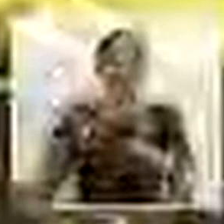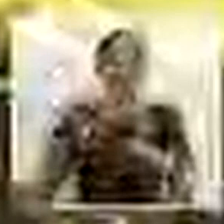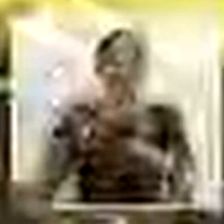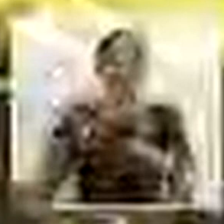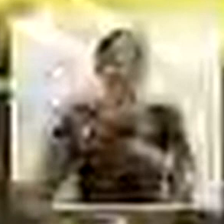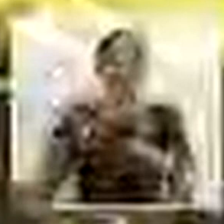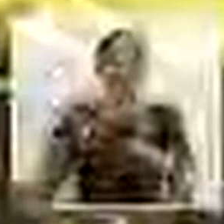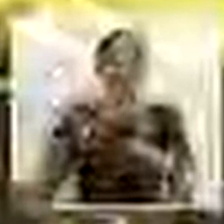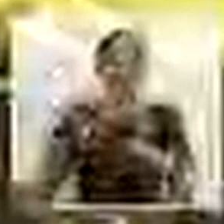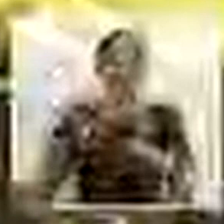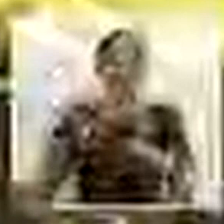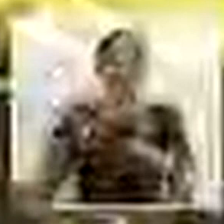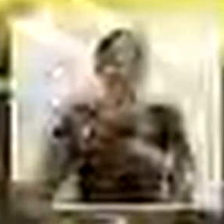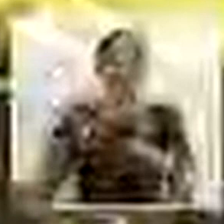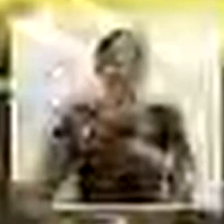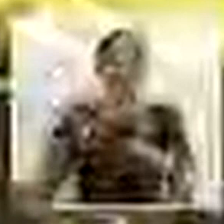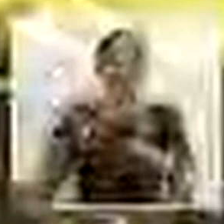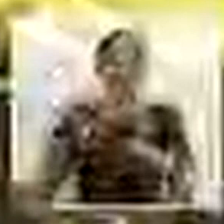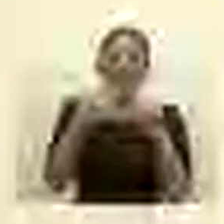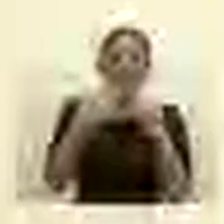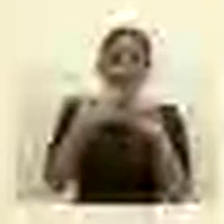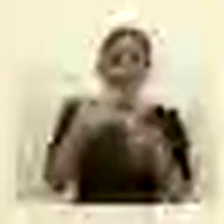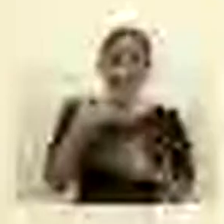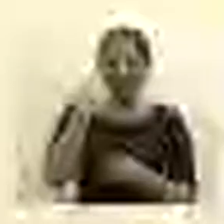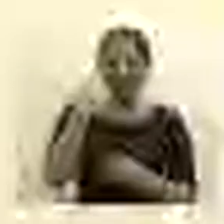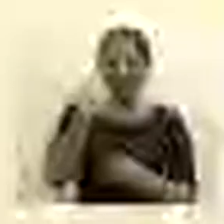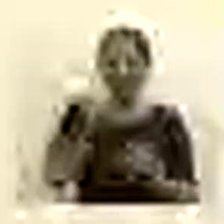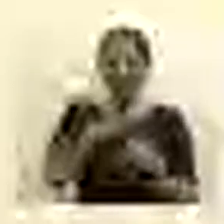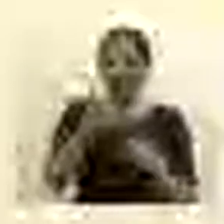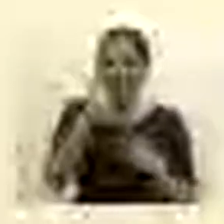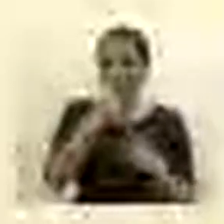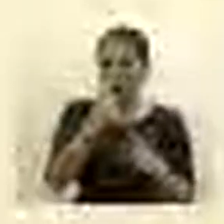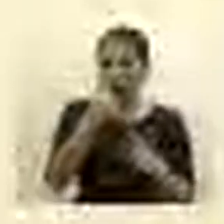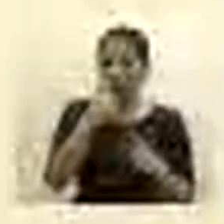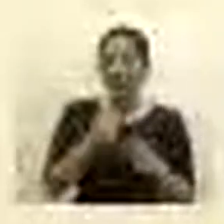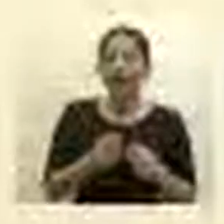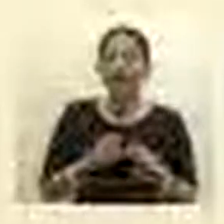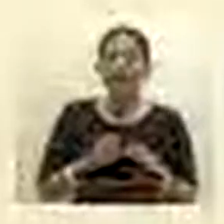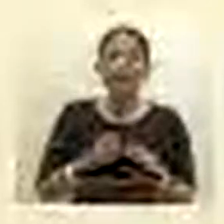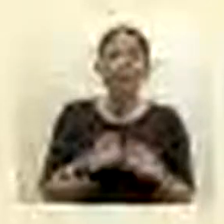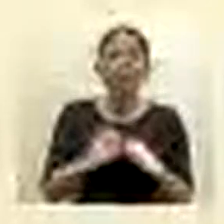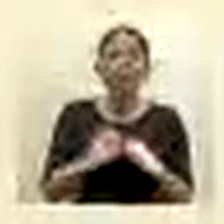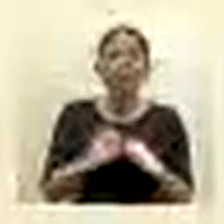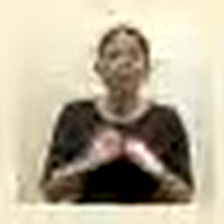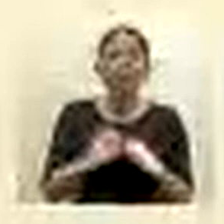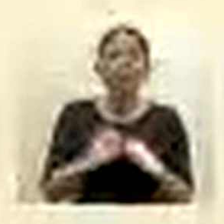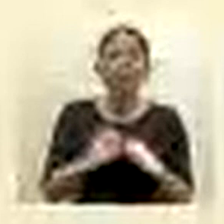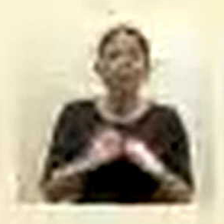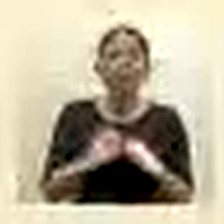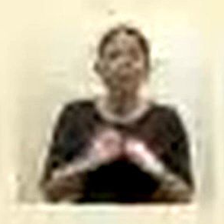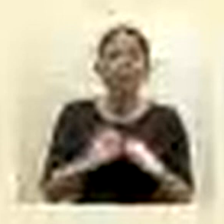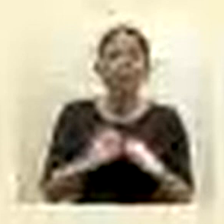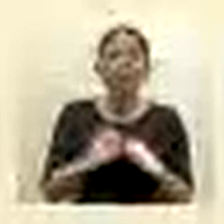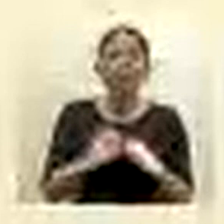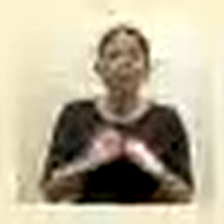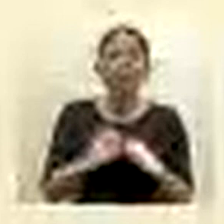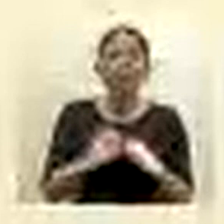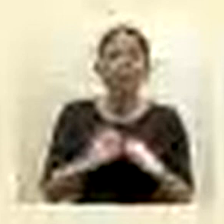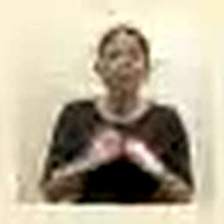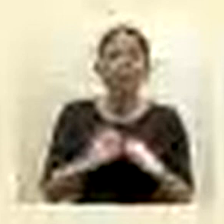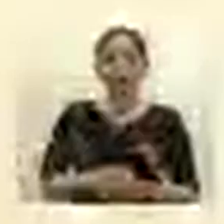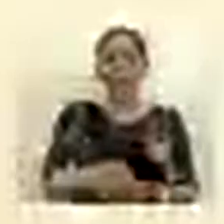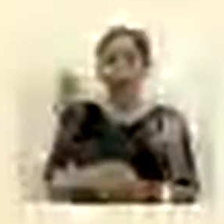Salas. Muchas gracias por las dos preguntas. Con respecto a